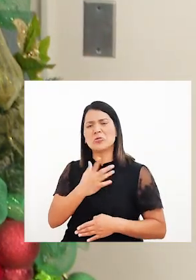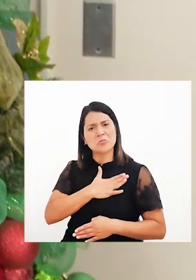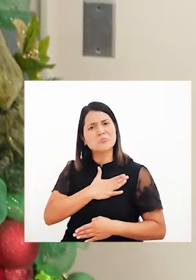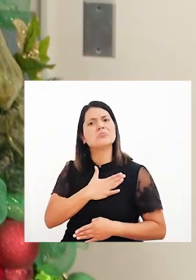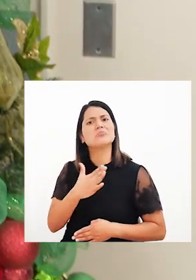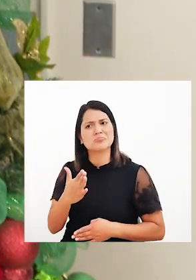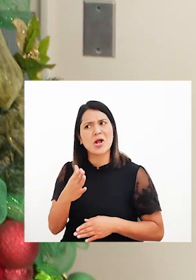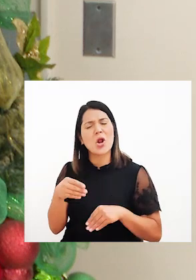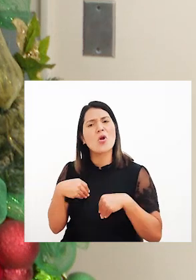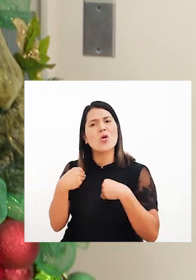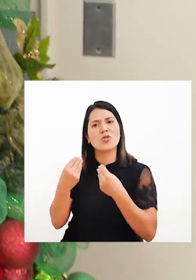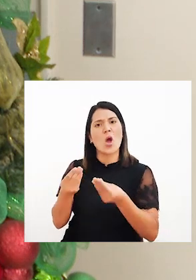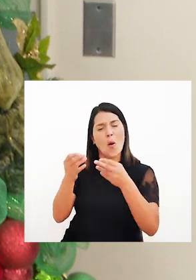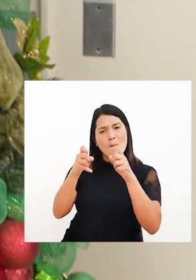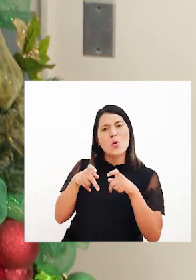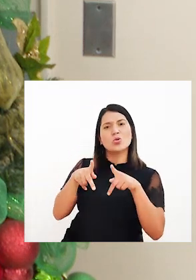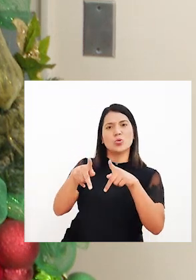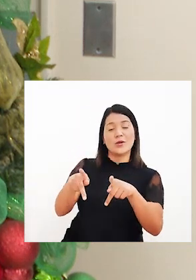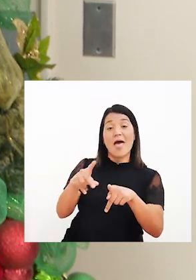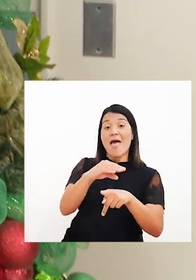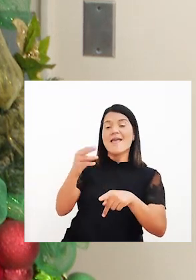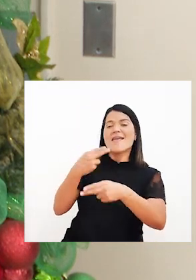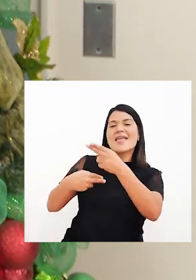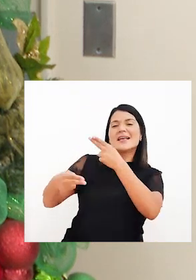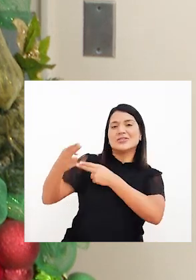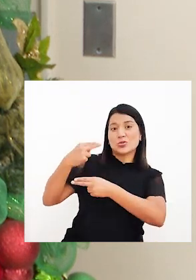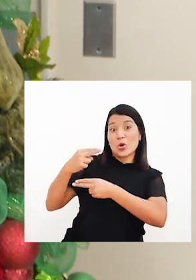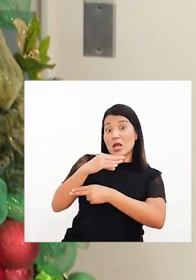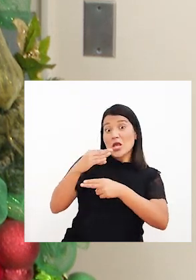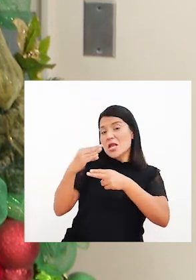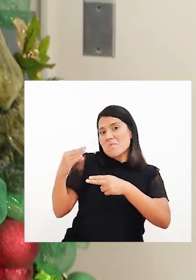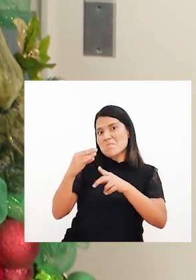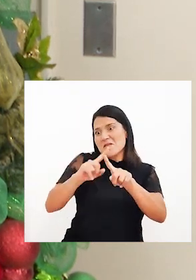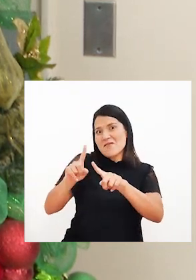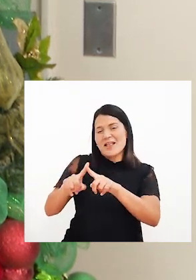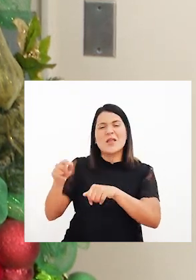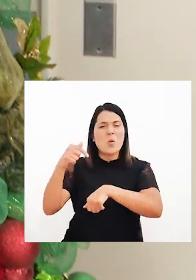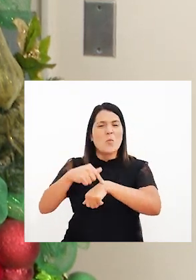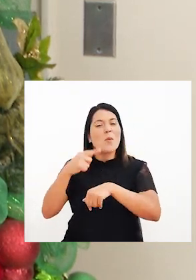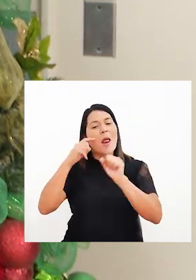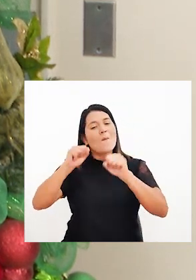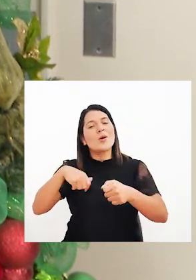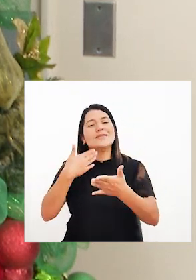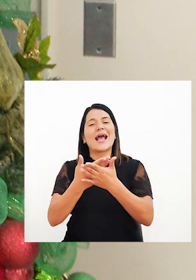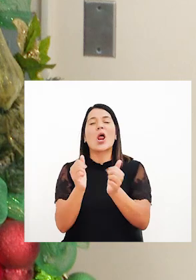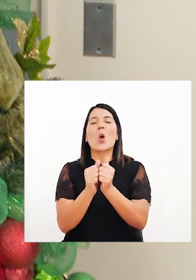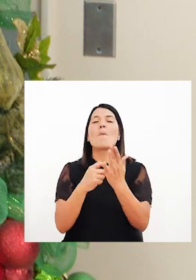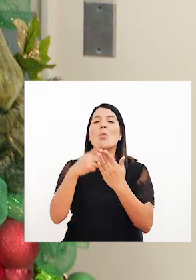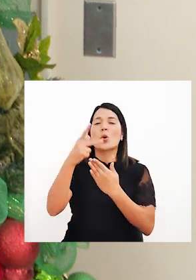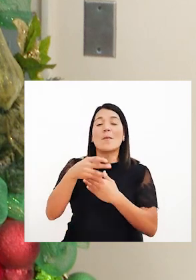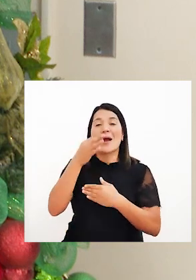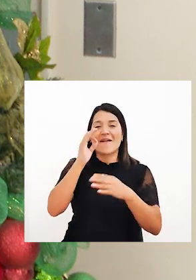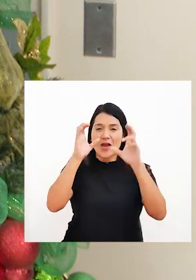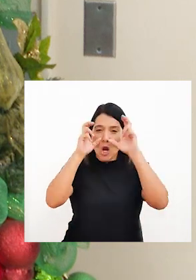abrieron puertas, escenarios e historias para poder llegar con Café Colibro. Quiero